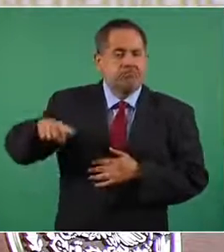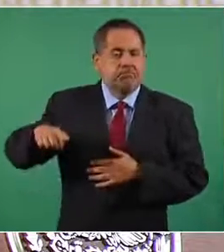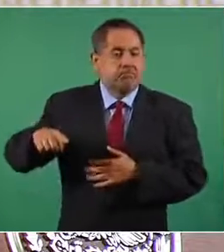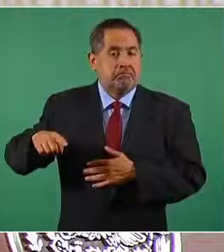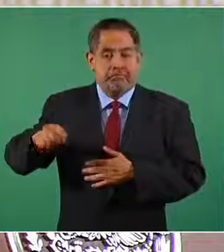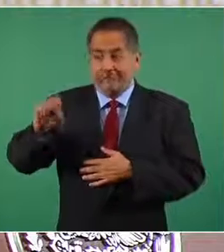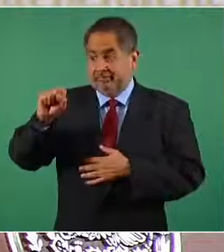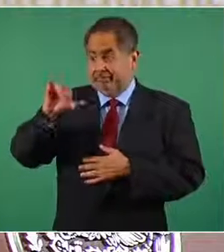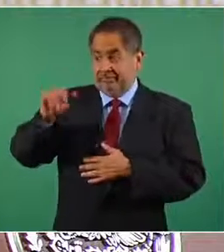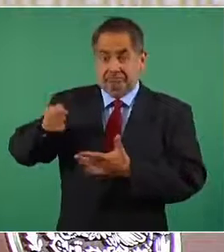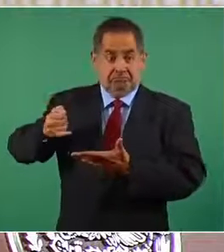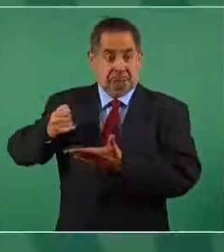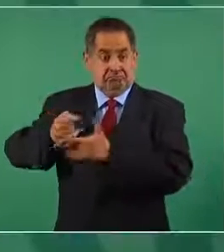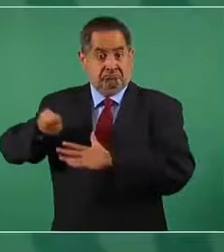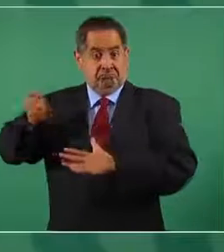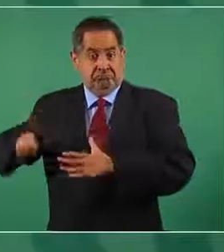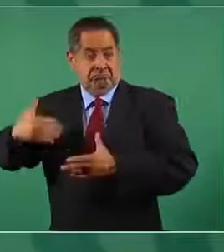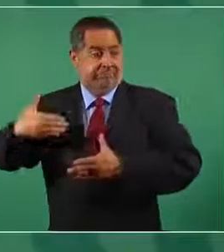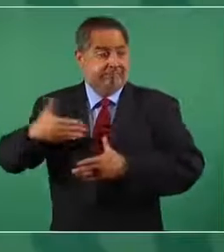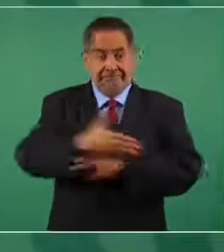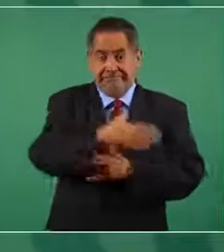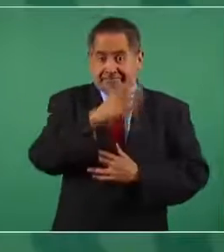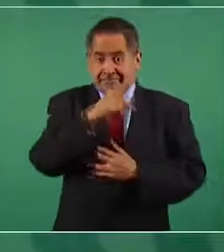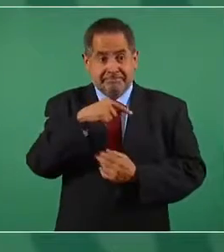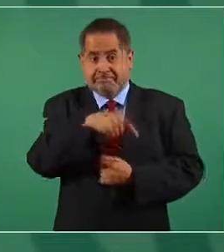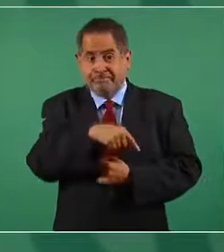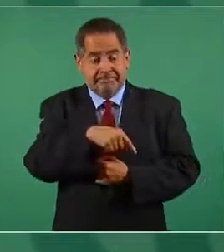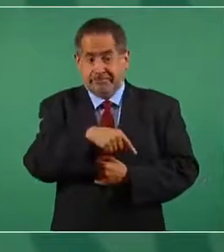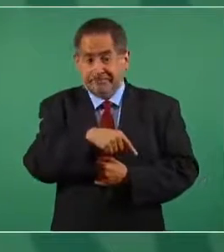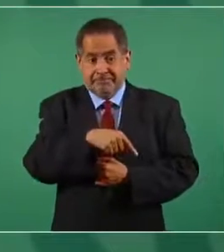la Corte intervenir,